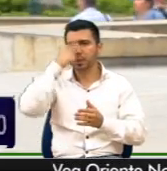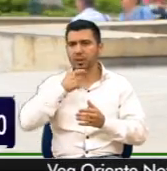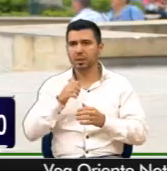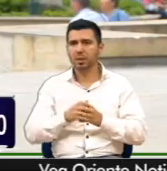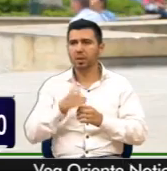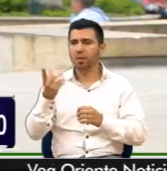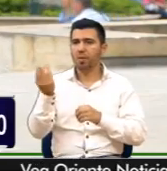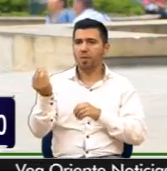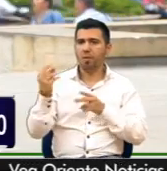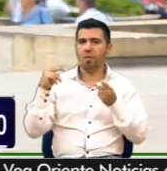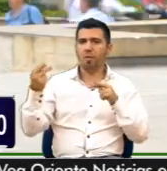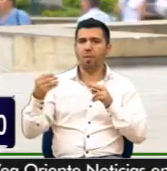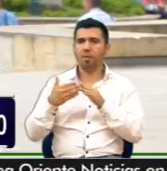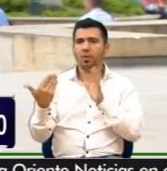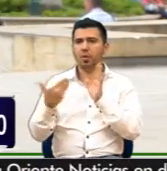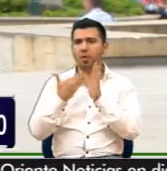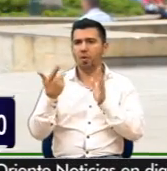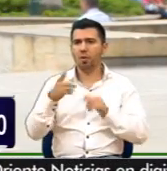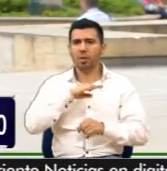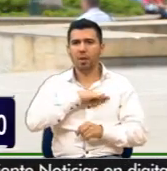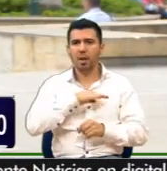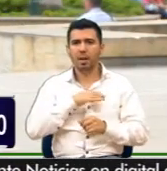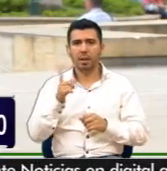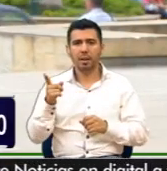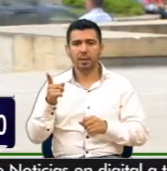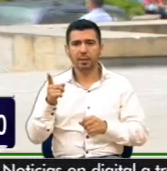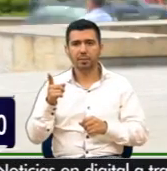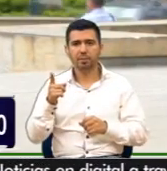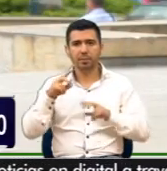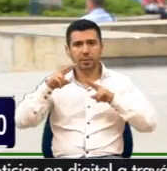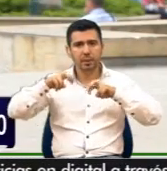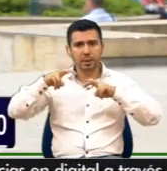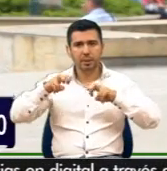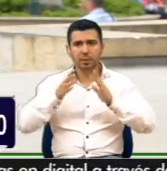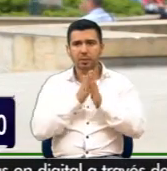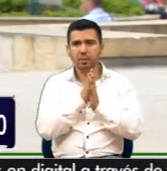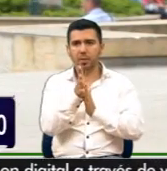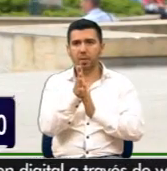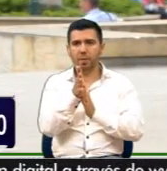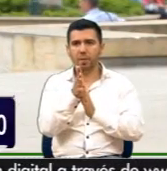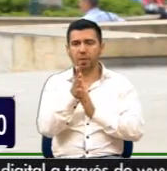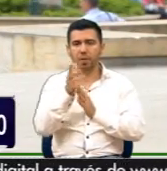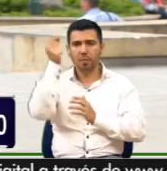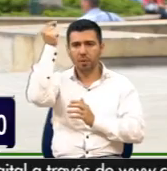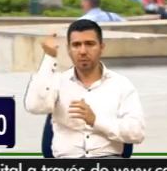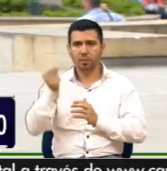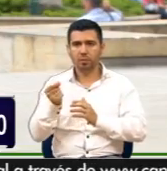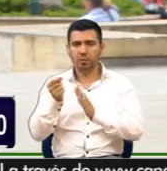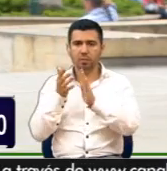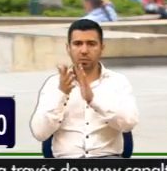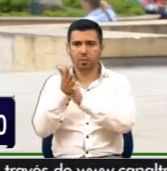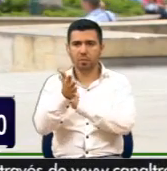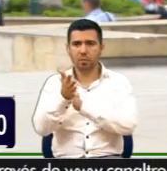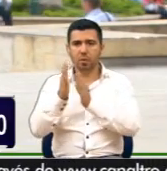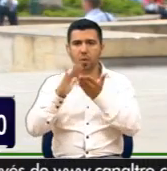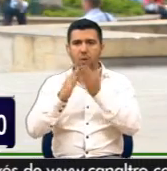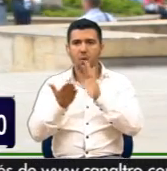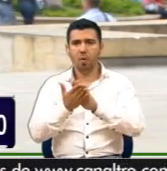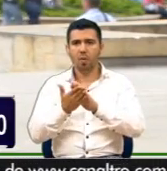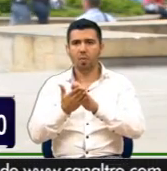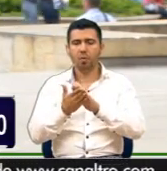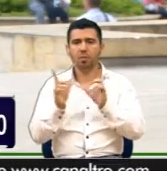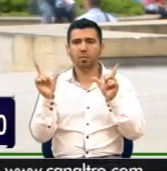bancada opositora del Consejo de la Capital Santandereana en un informe que presentan los corporados a la comunidad y de igual forma a los